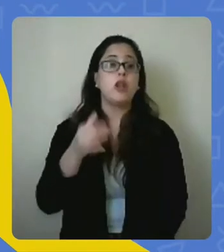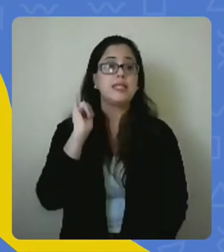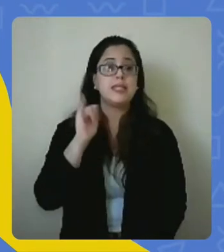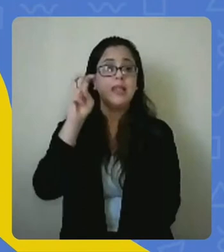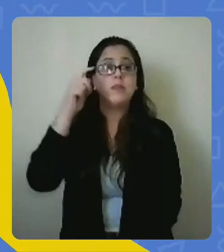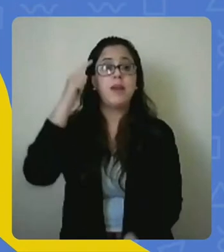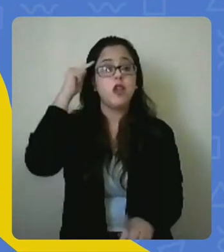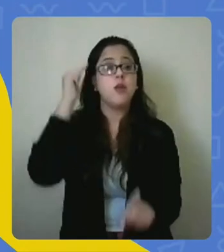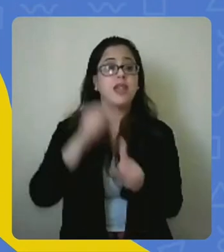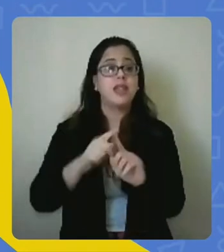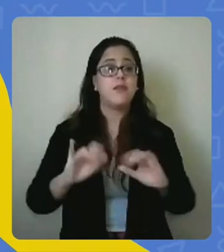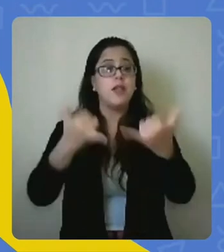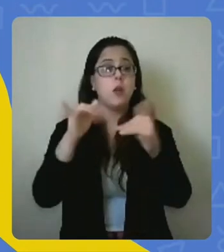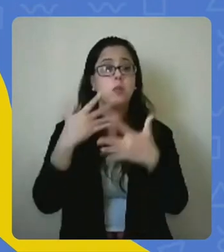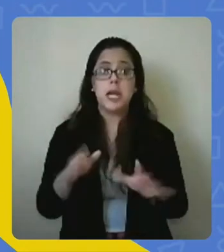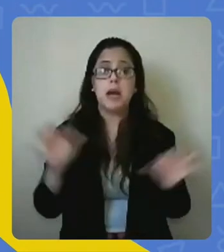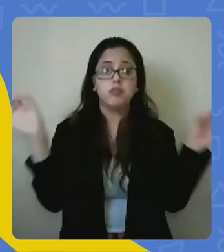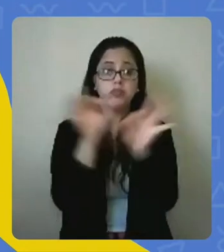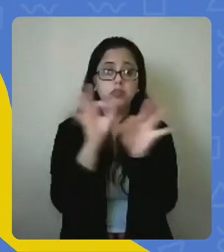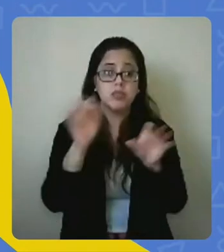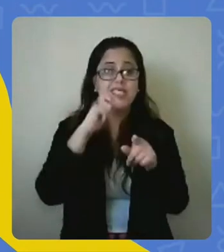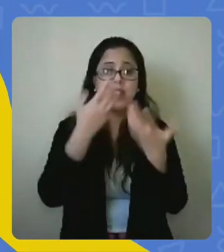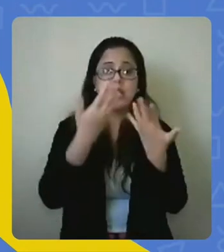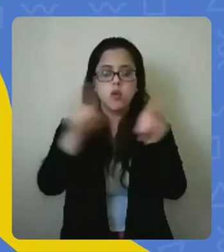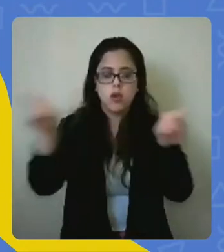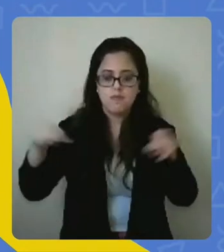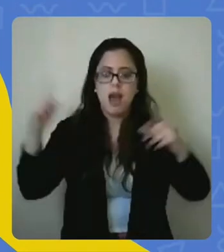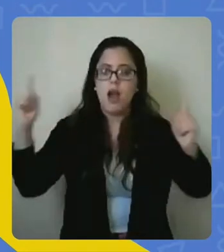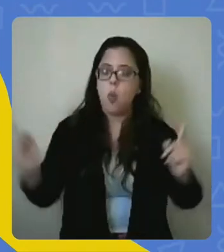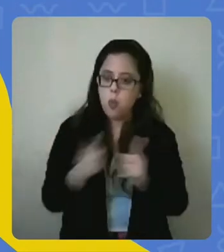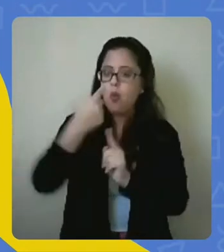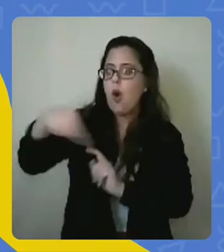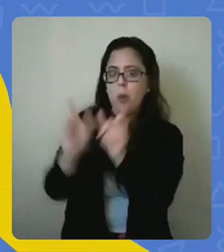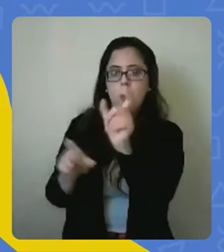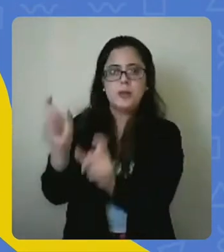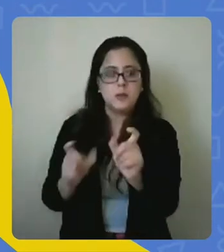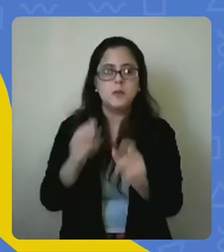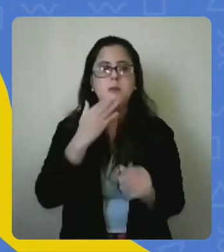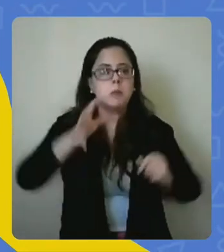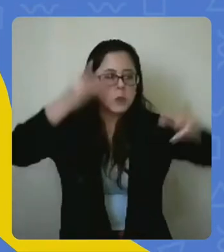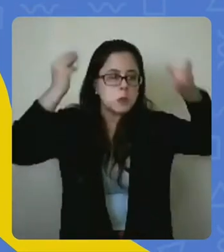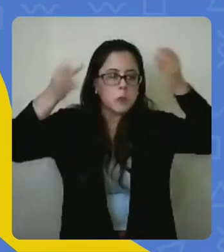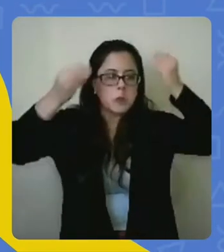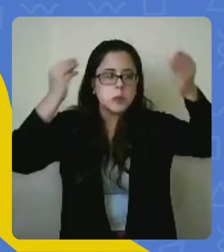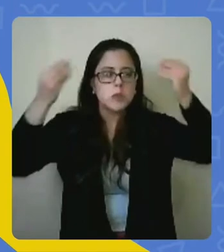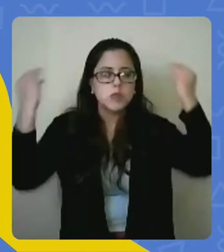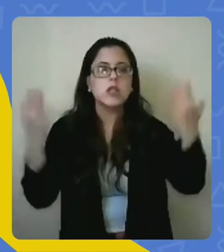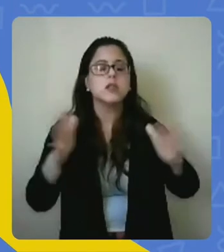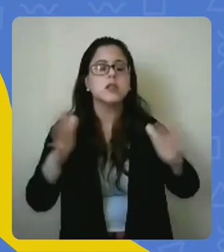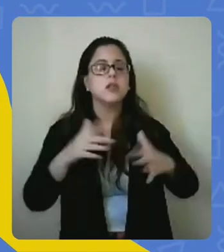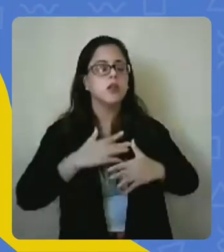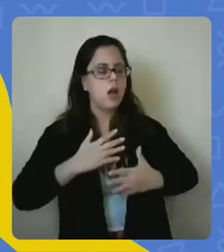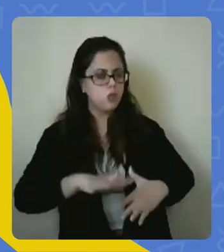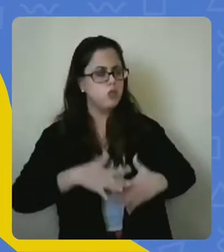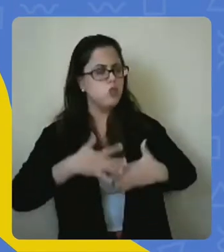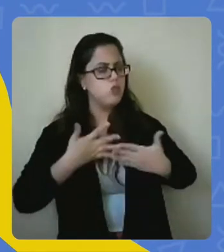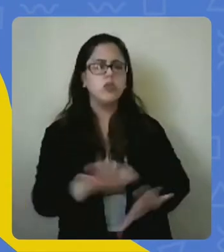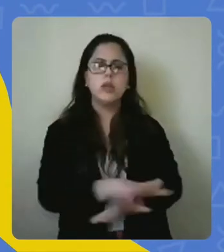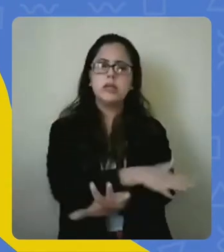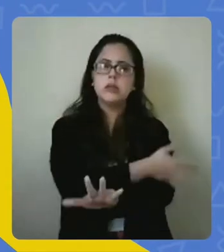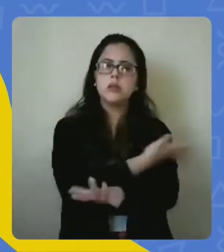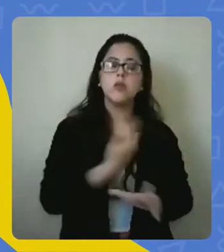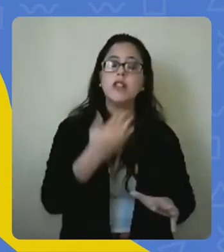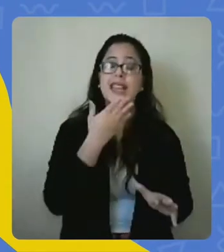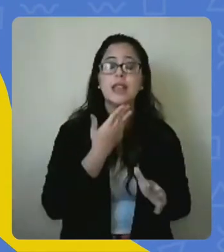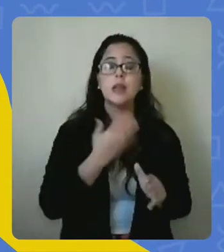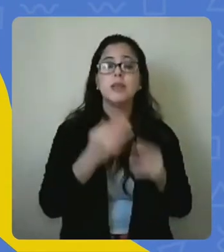les dijimos, es generar un espacio de encuentro con el otro, es aprender a registrar mis emociones y también a poder conocerme,